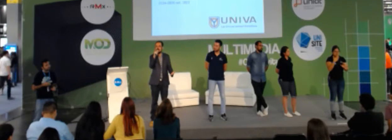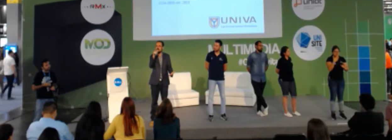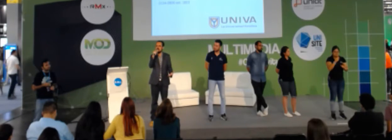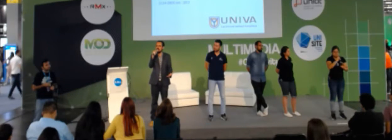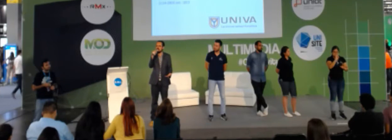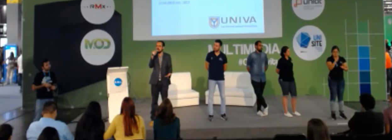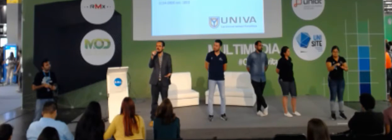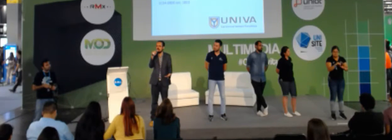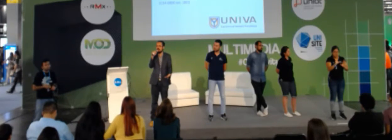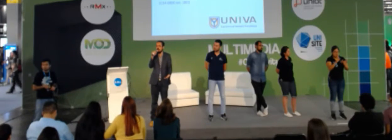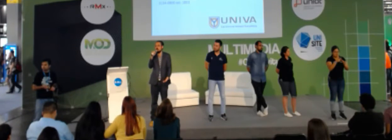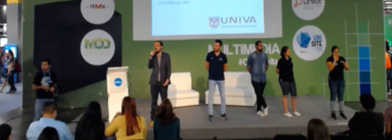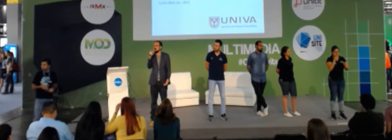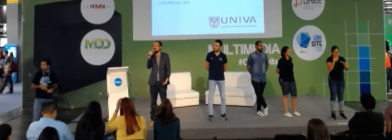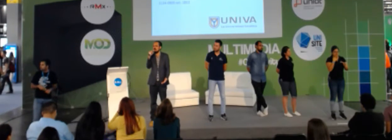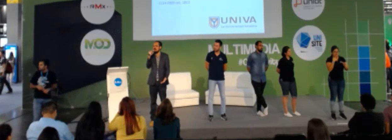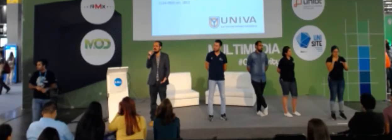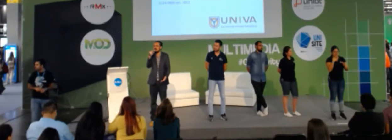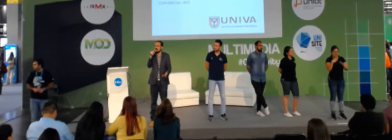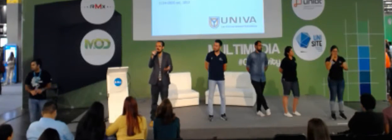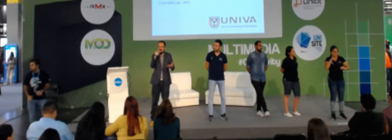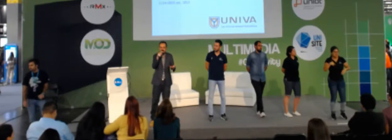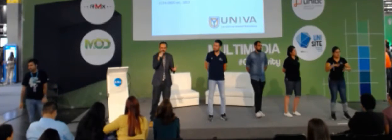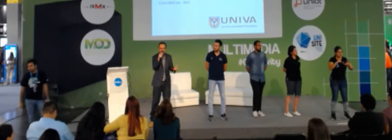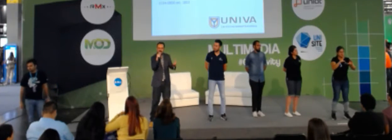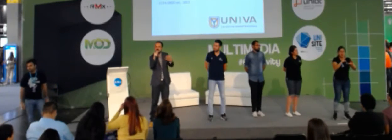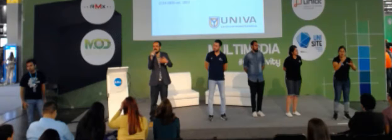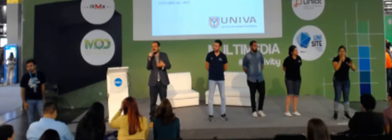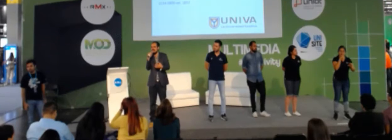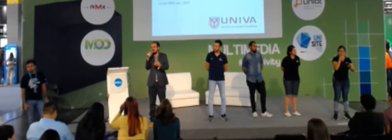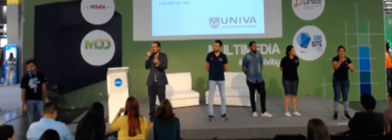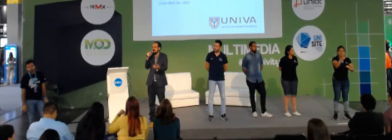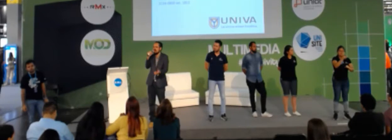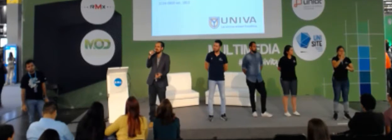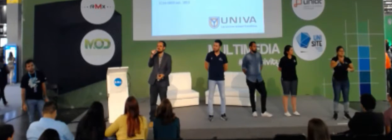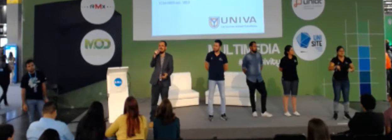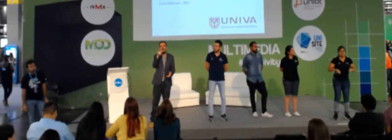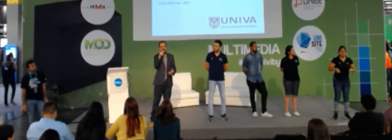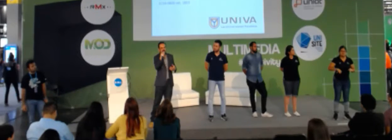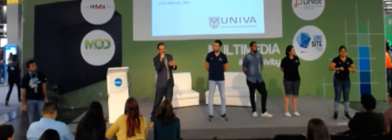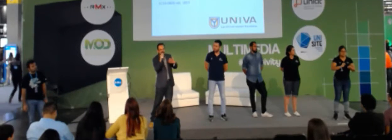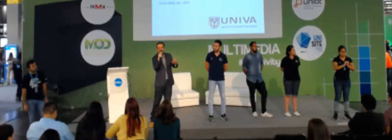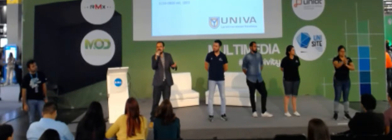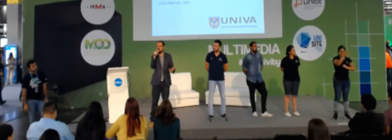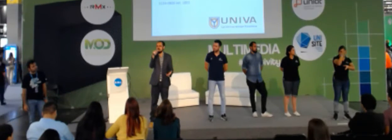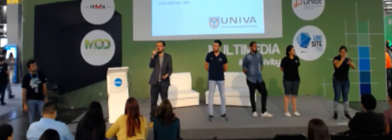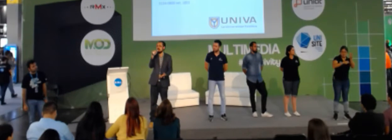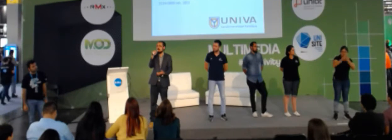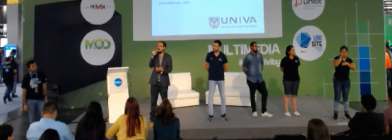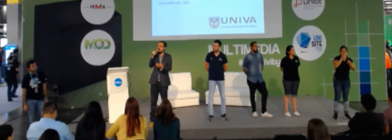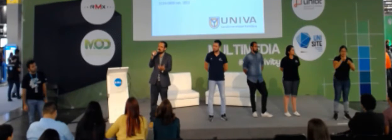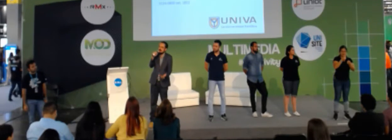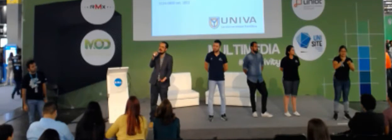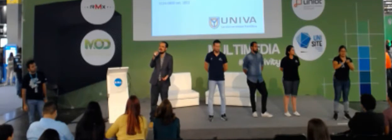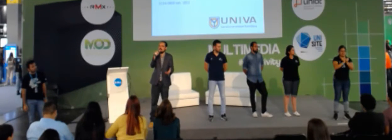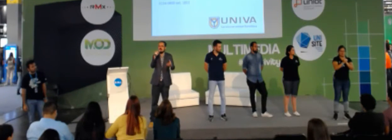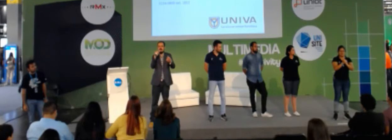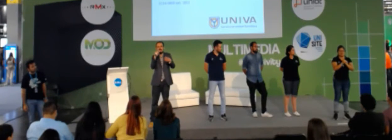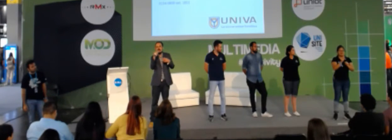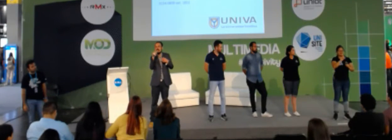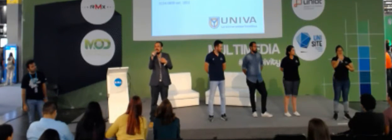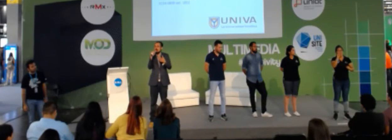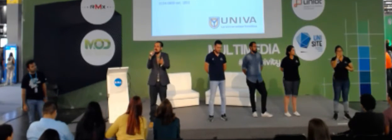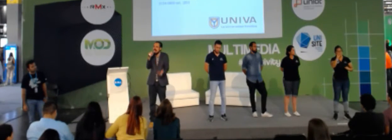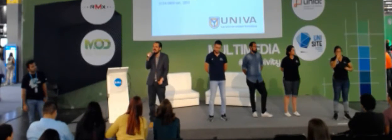la comunidad sorda, fue fabuloso. Porque vimos de otra manera el After Effects, de otra manera empezamos a ver el Adobe Premiere, de otra